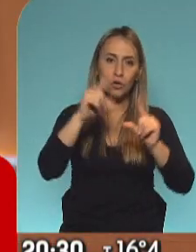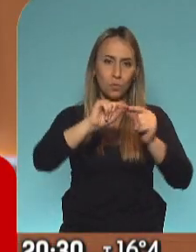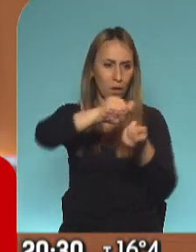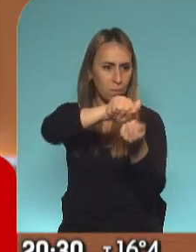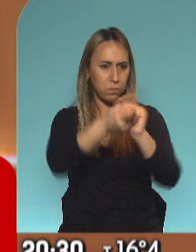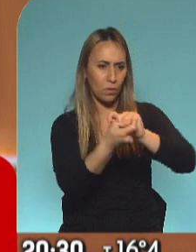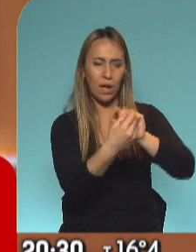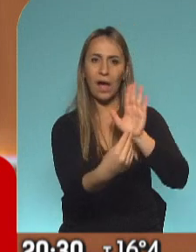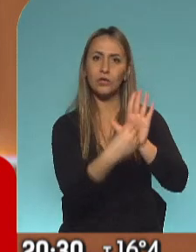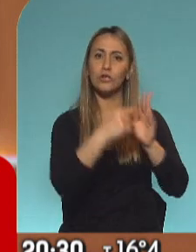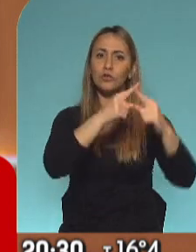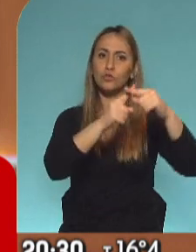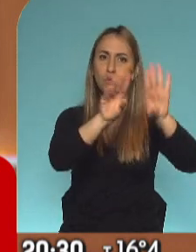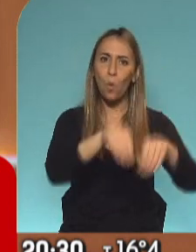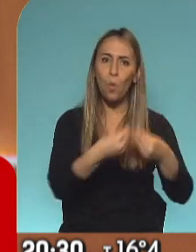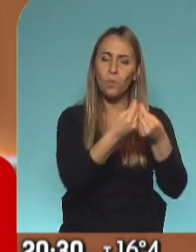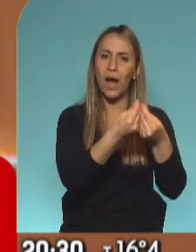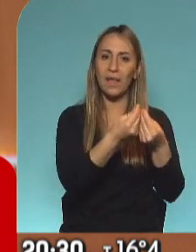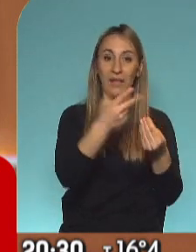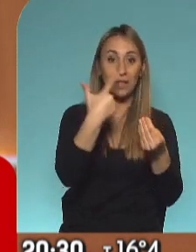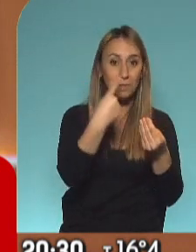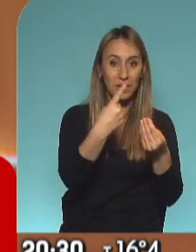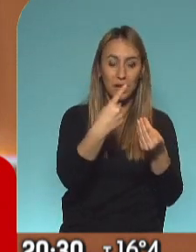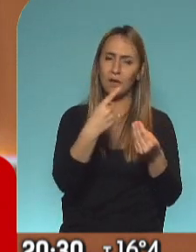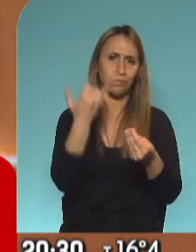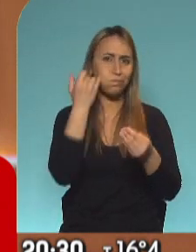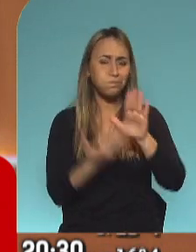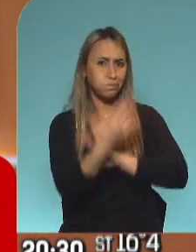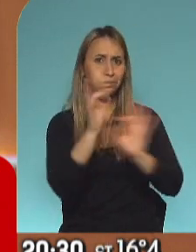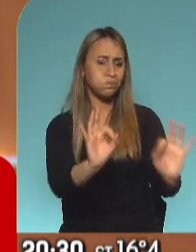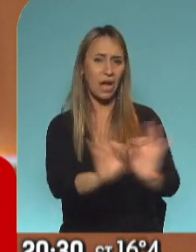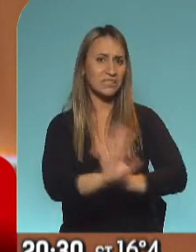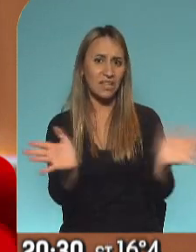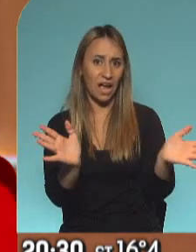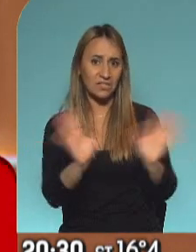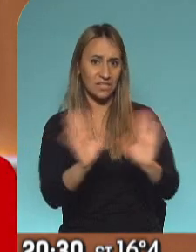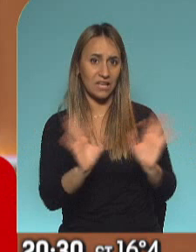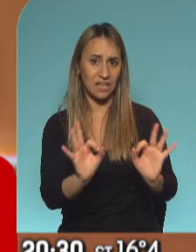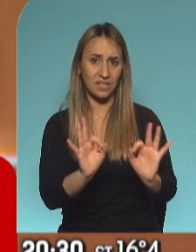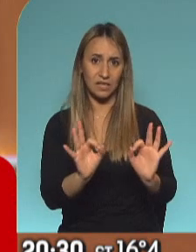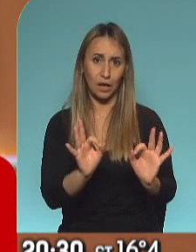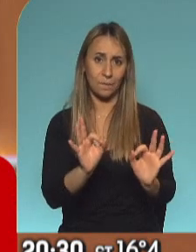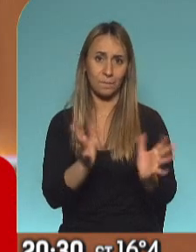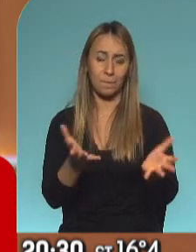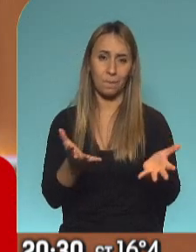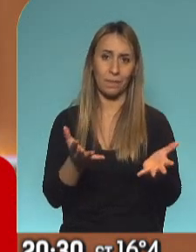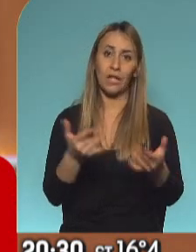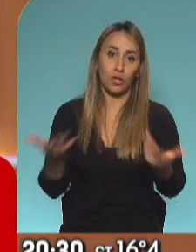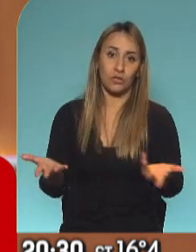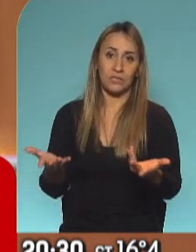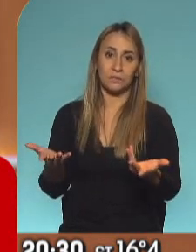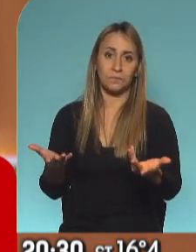directamente? Ya van a estar cargados, claro, ya están cargados. En este momento ya están cargados. Entonces lo que quiero